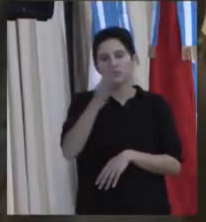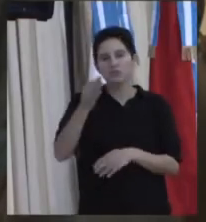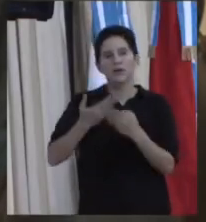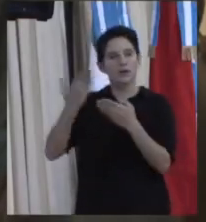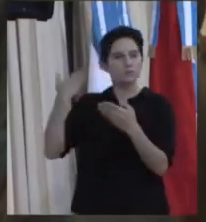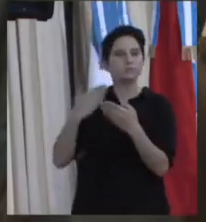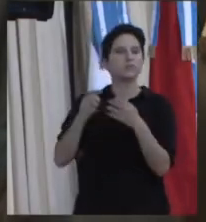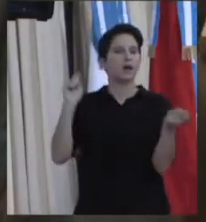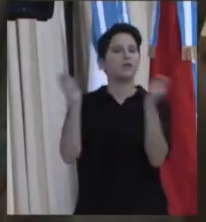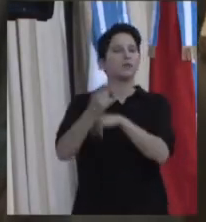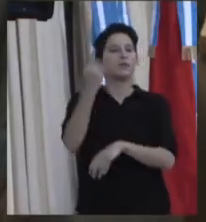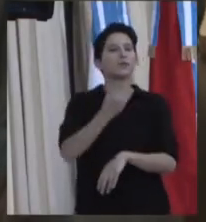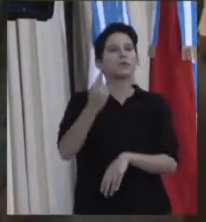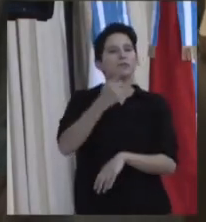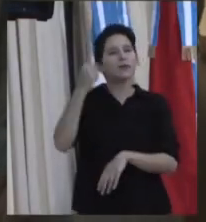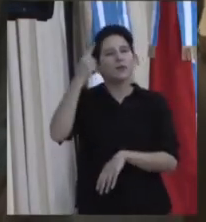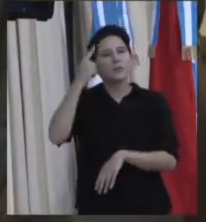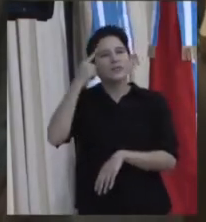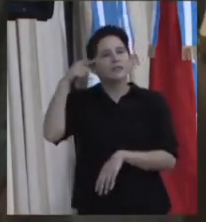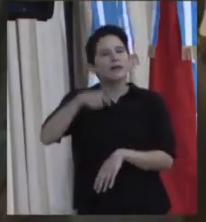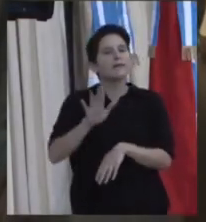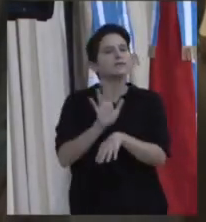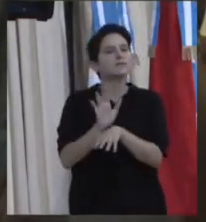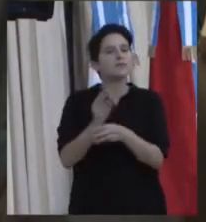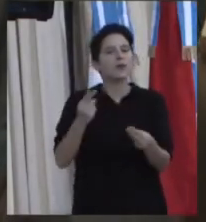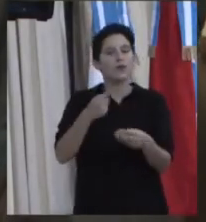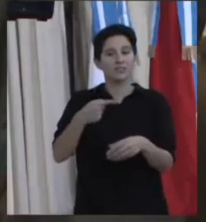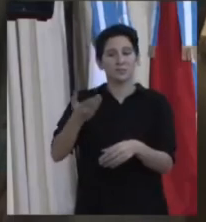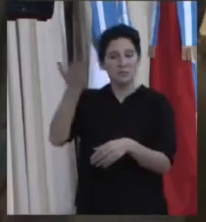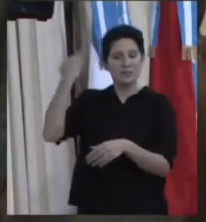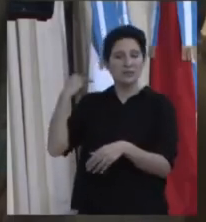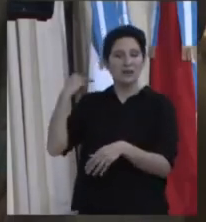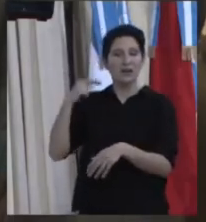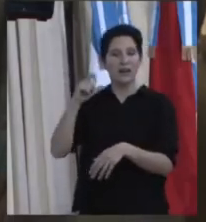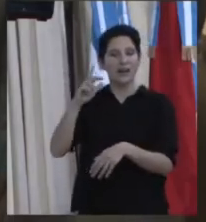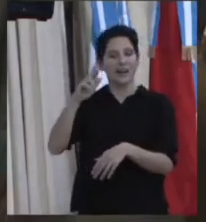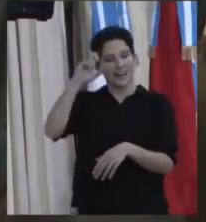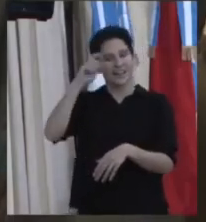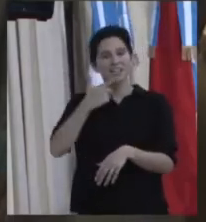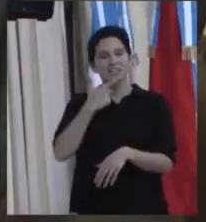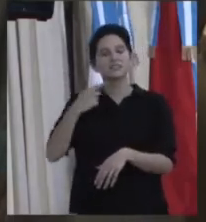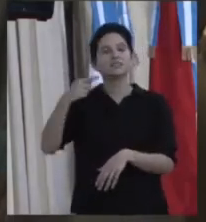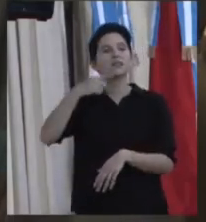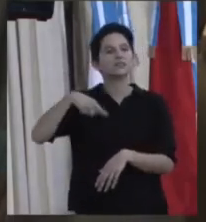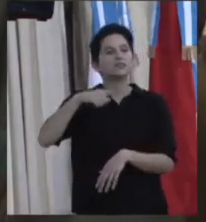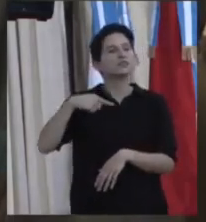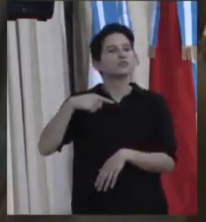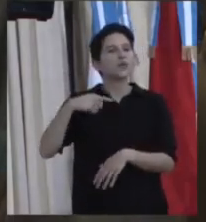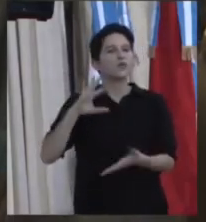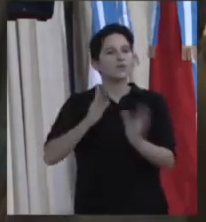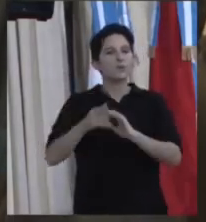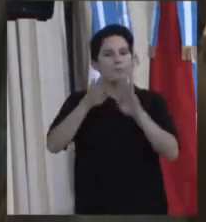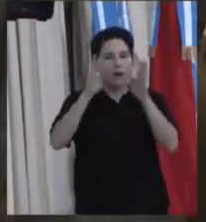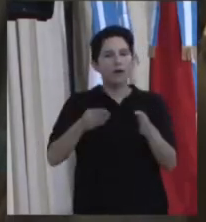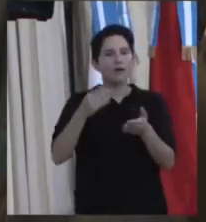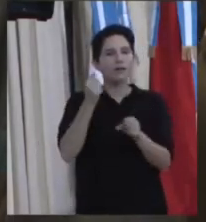reforma universitaria, pensar lo que aconteció la semana pasada en la CRES, nos obliga, en todo caso, como universitarios, a